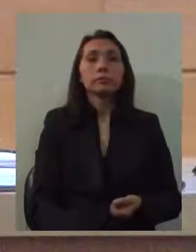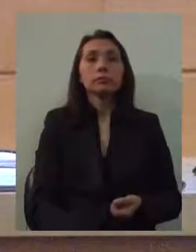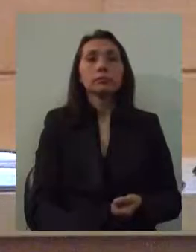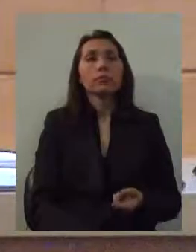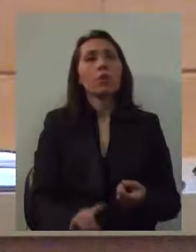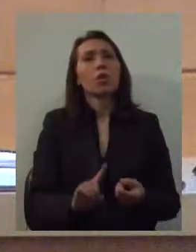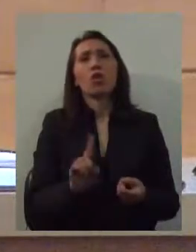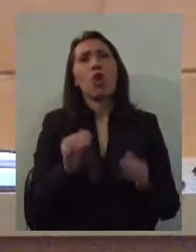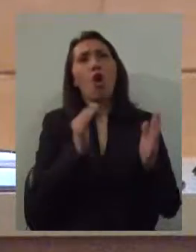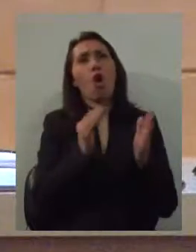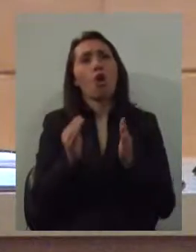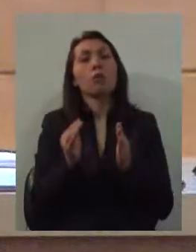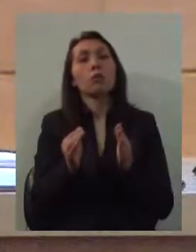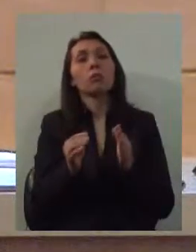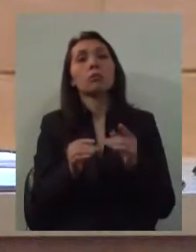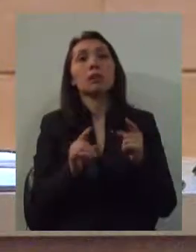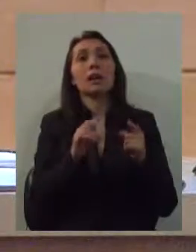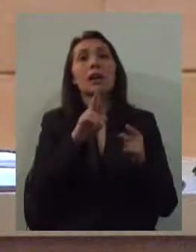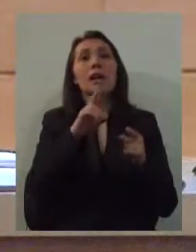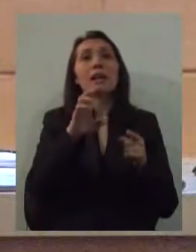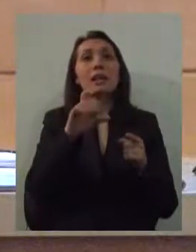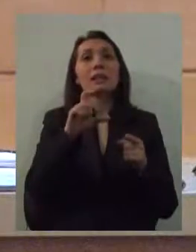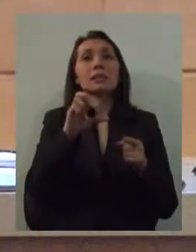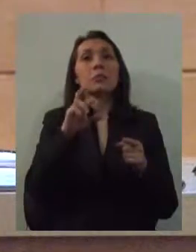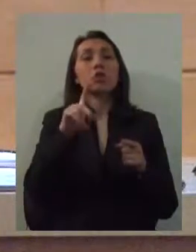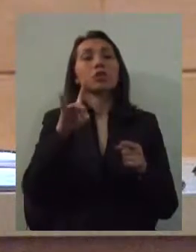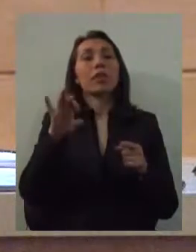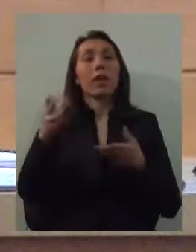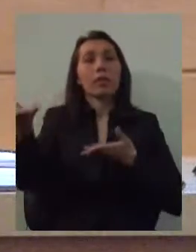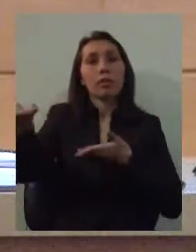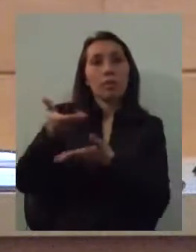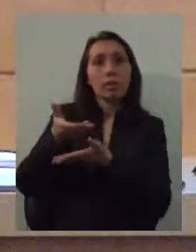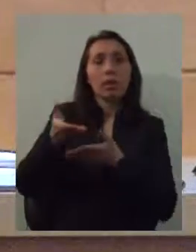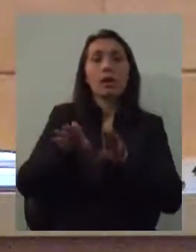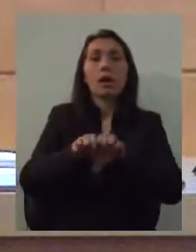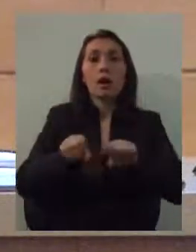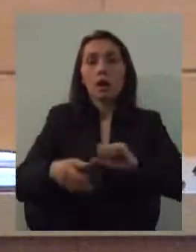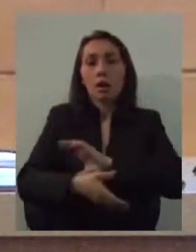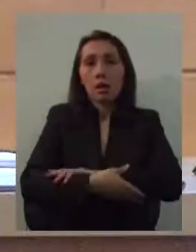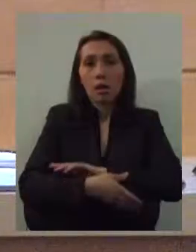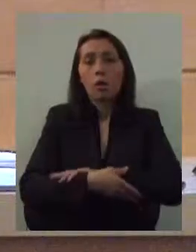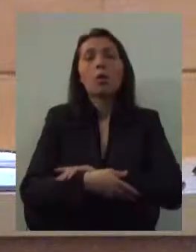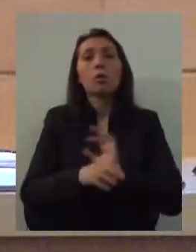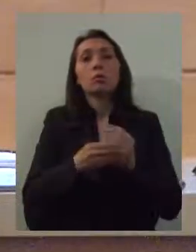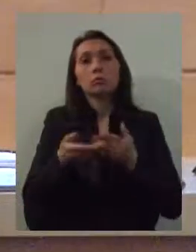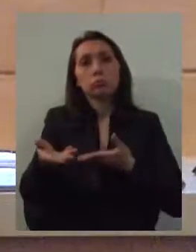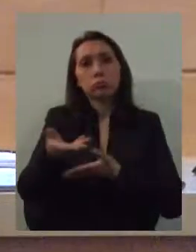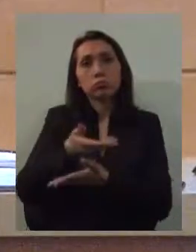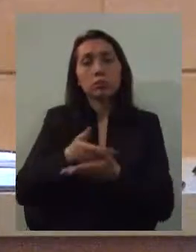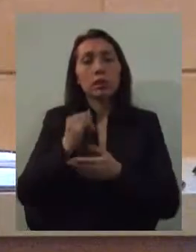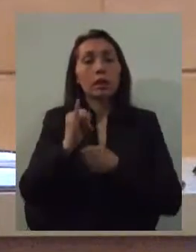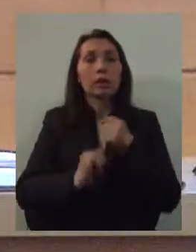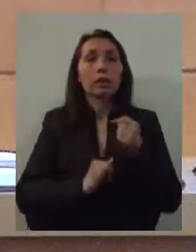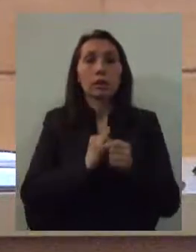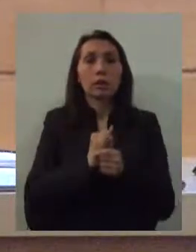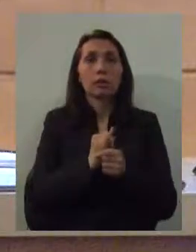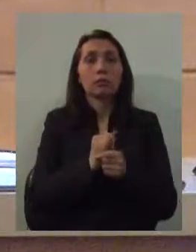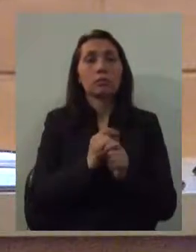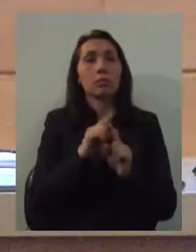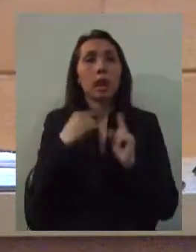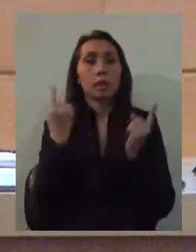quizás no es el orden adecuado, el de la reciprocidad de los tratados vigentes y el de la regularidad internacional, que pasaría a ser la regla